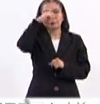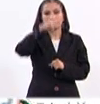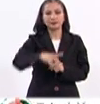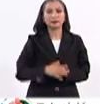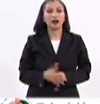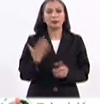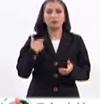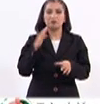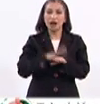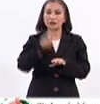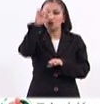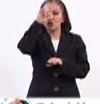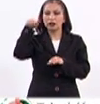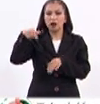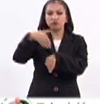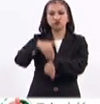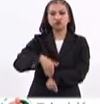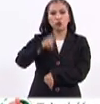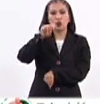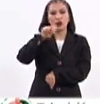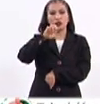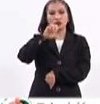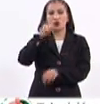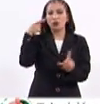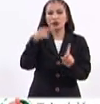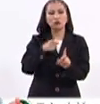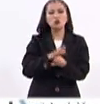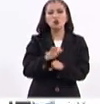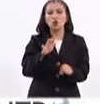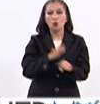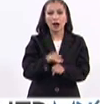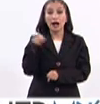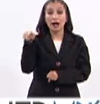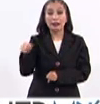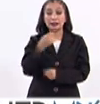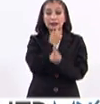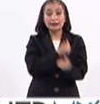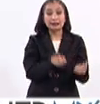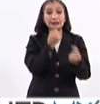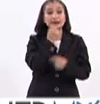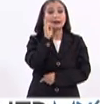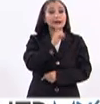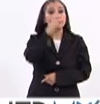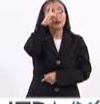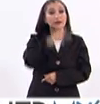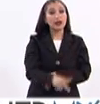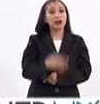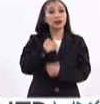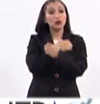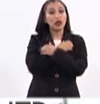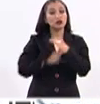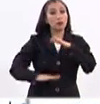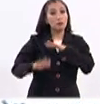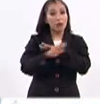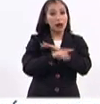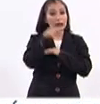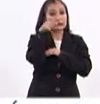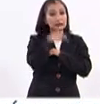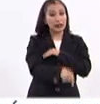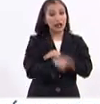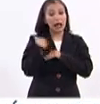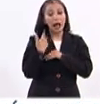México, siguiendo las recomendaciones de la UNESCO. El objetivo principal es que los niños y niñas mexicanos del nivel de educación